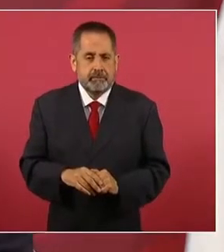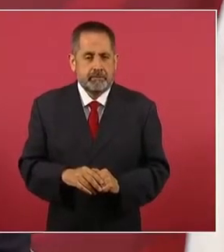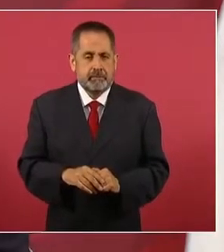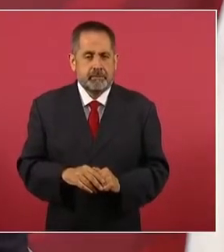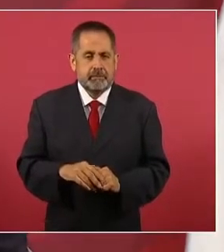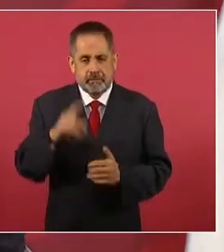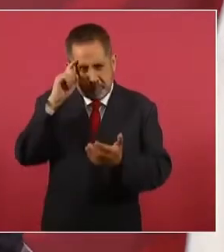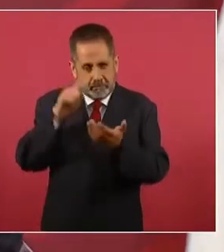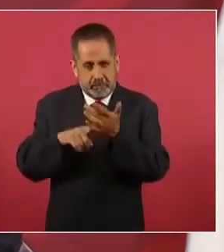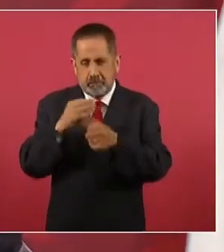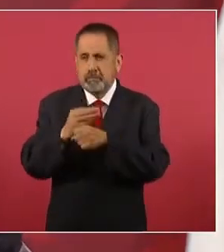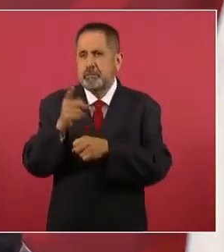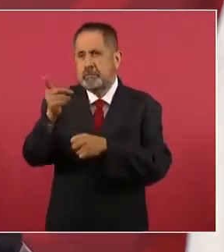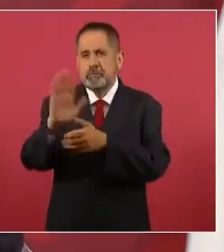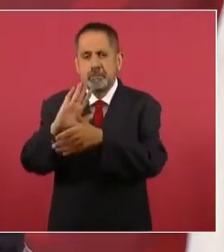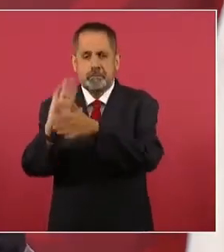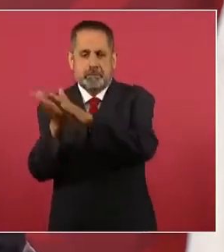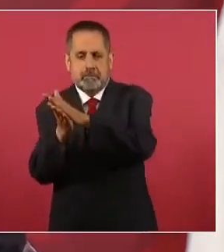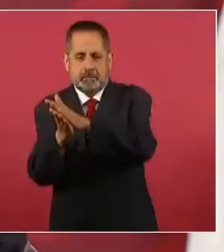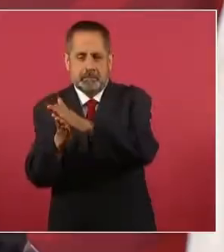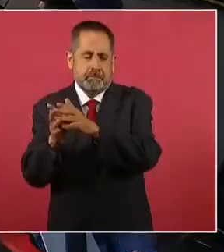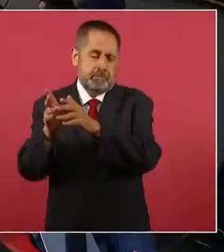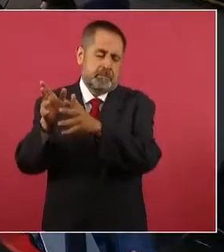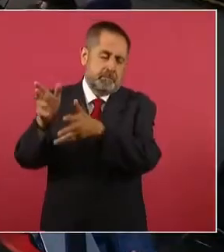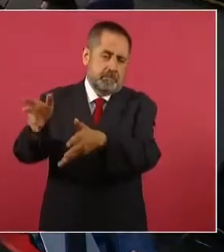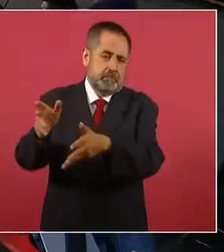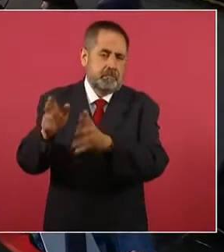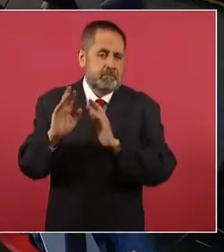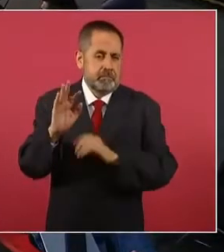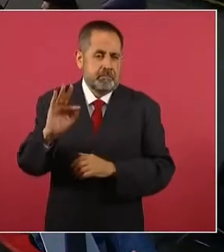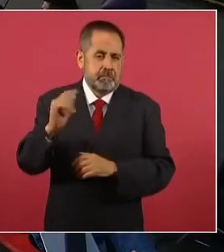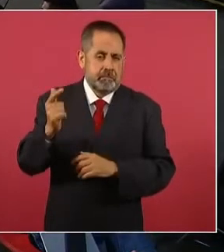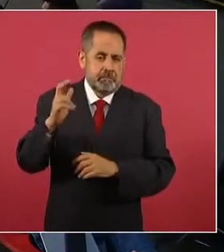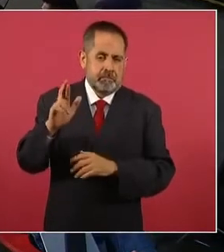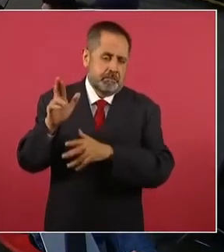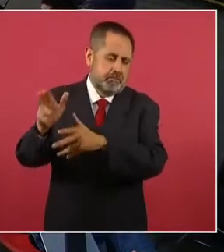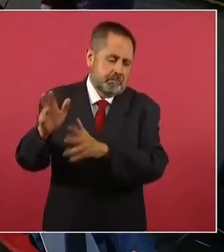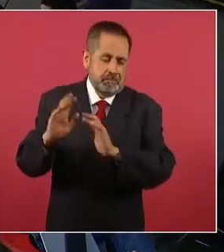en los archivos. Sí, están archivadas. Sí. Pero eso